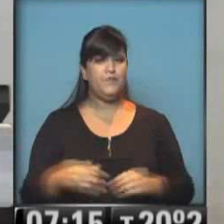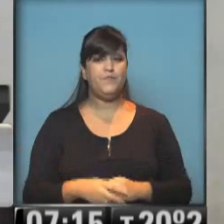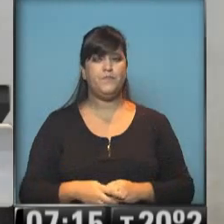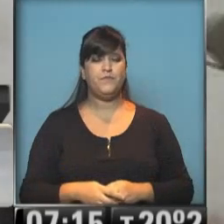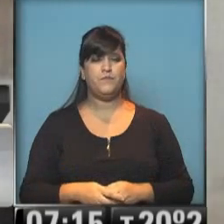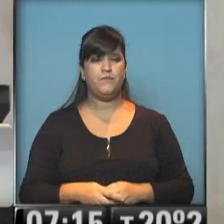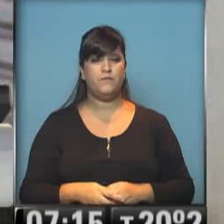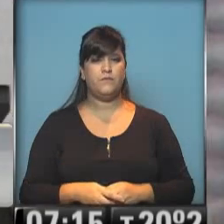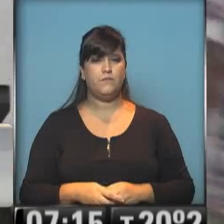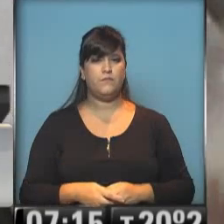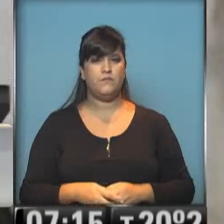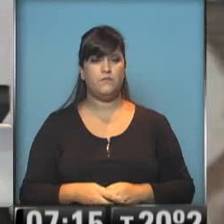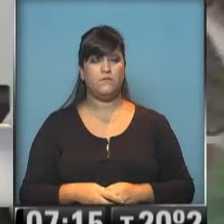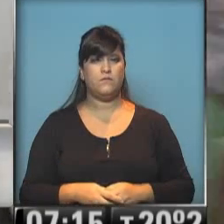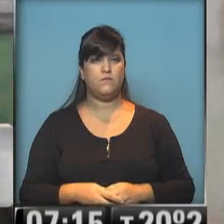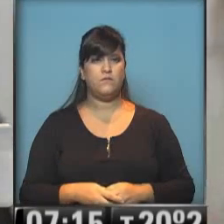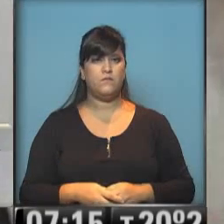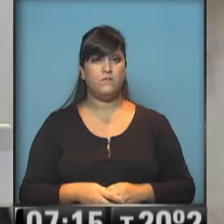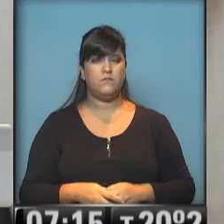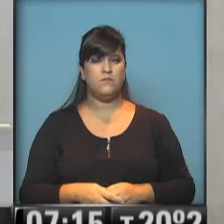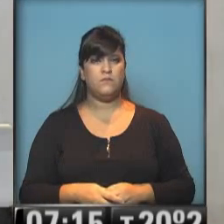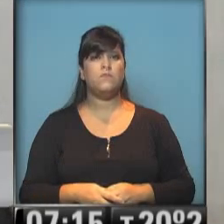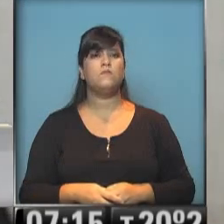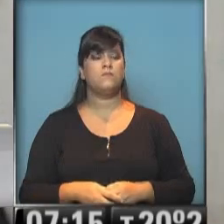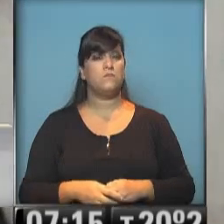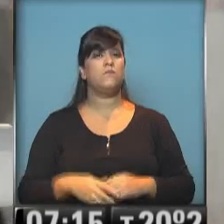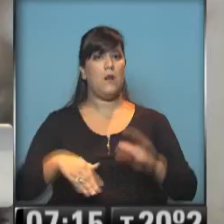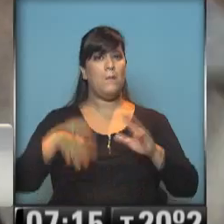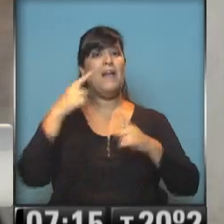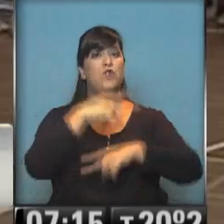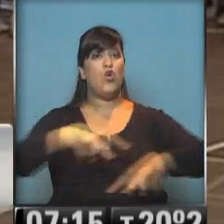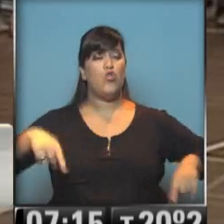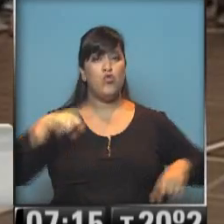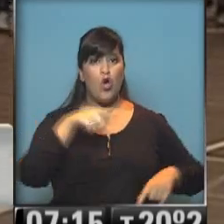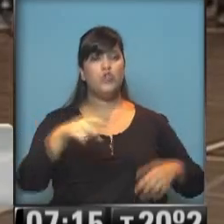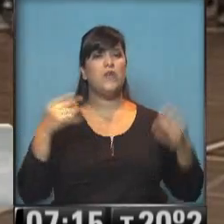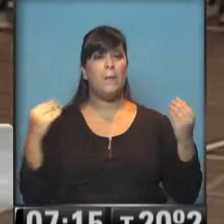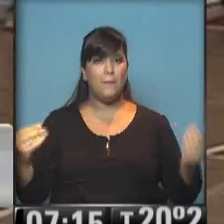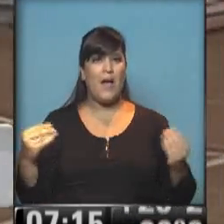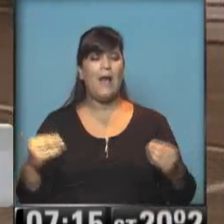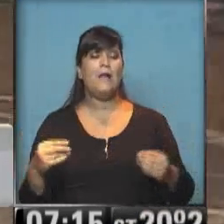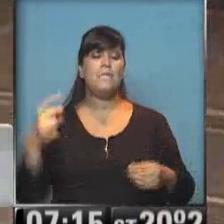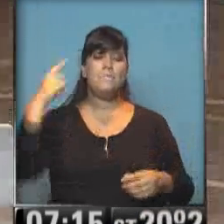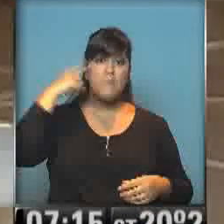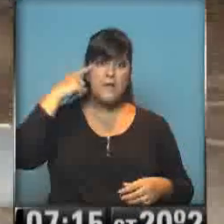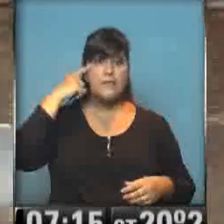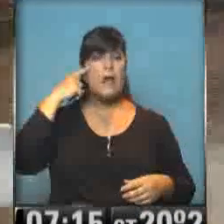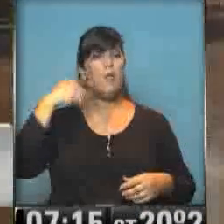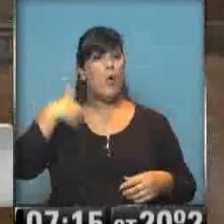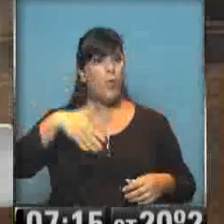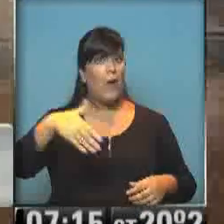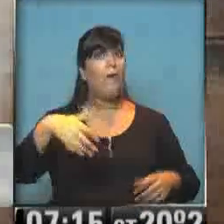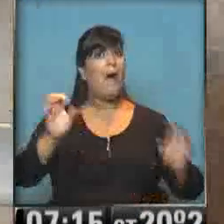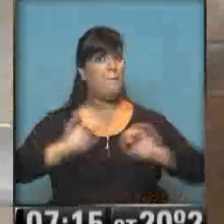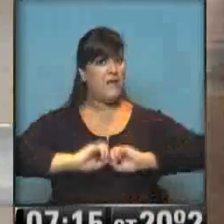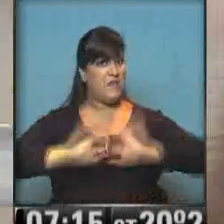que mayores provisiones en función de una hipótesis del agravamiento de la